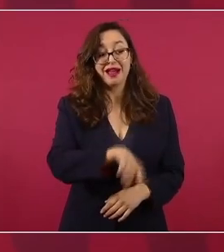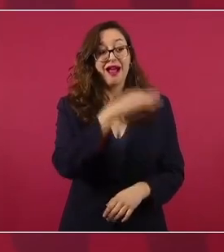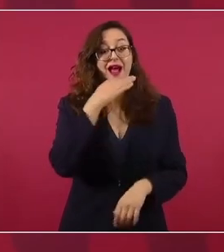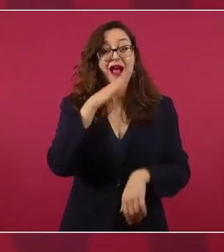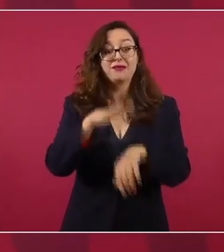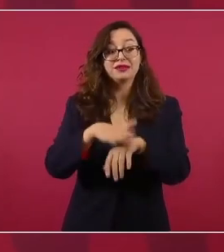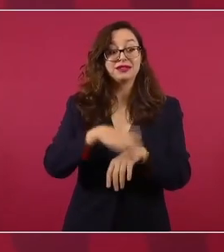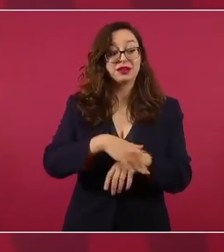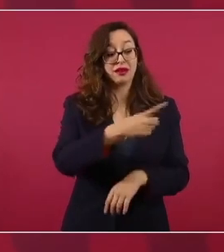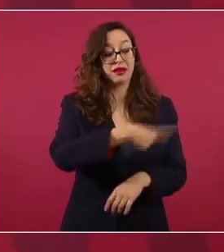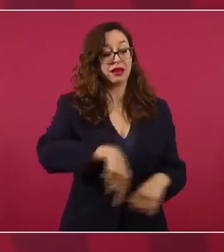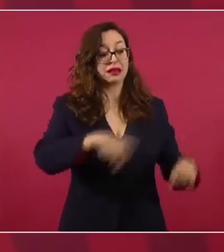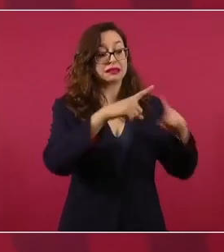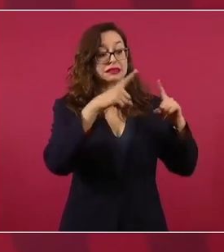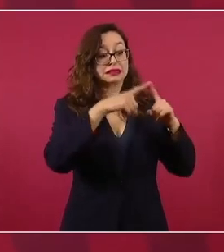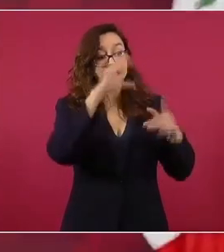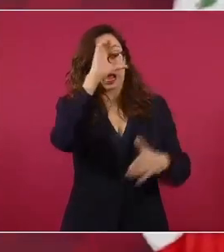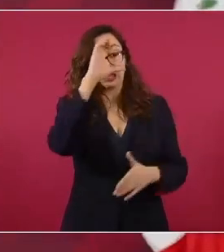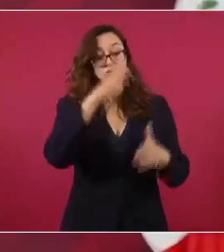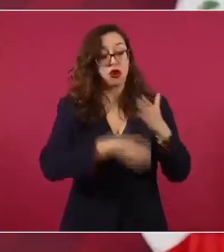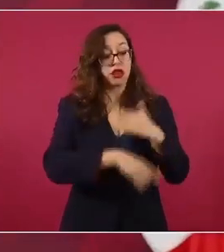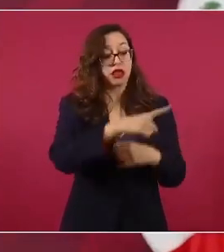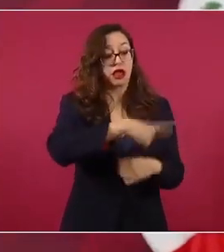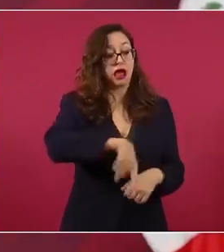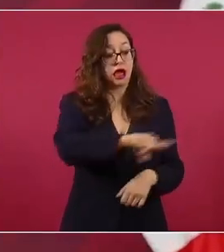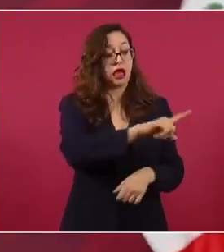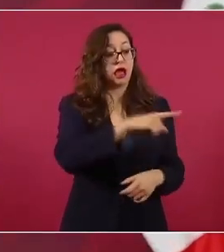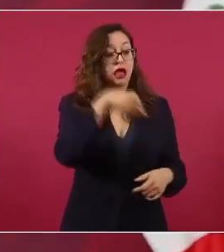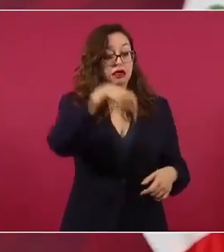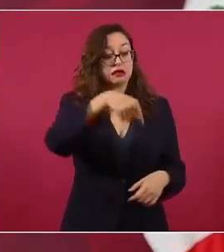a los que están defendiendo